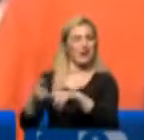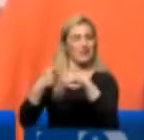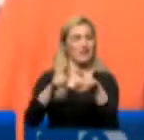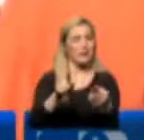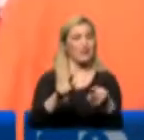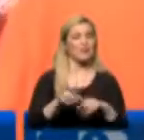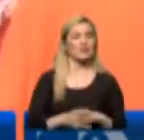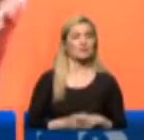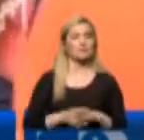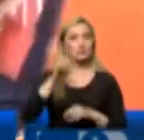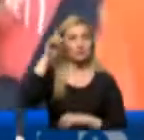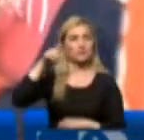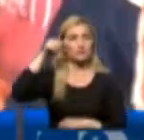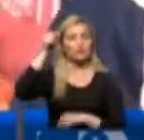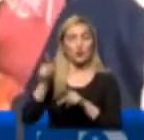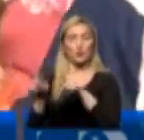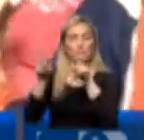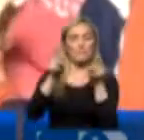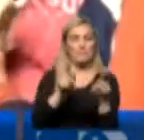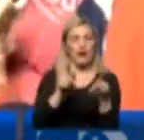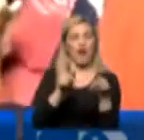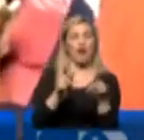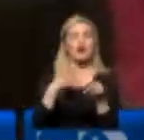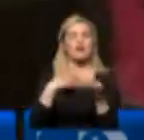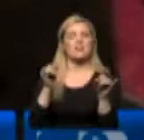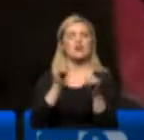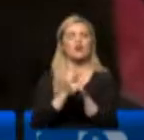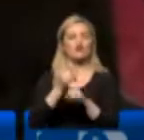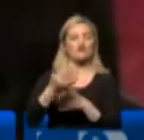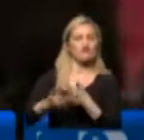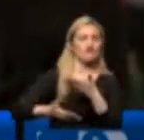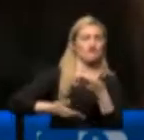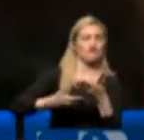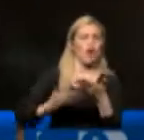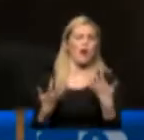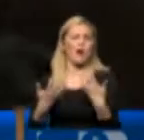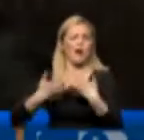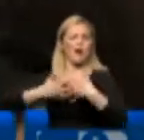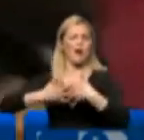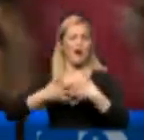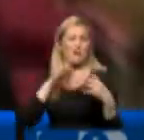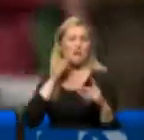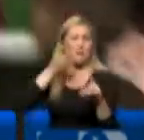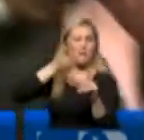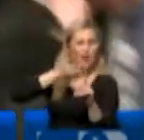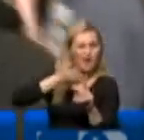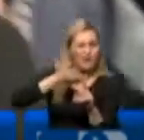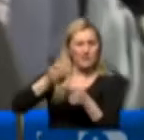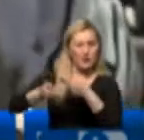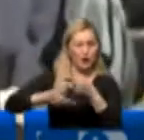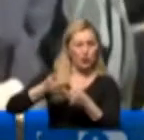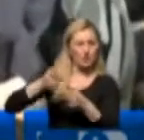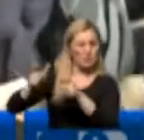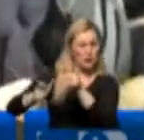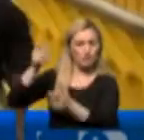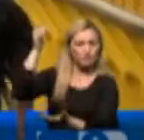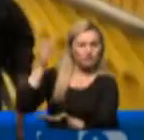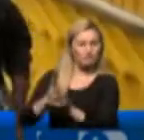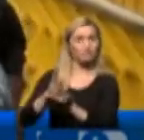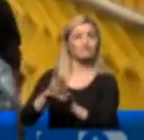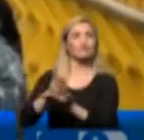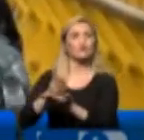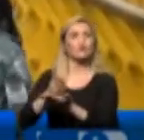estatales que forman parte de este plan interinstitucional tienen metas definidas para combatir la trata de personas